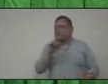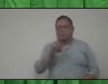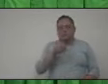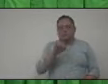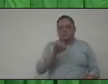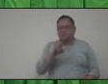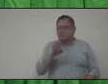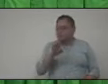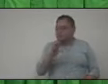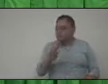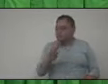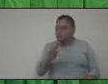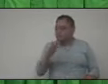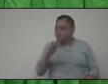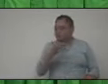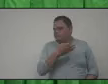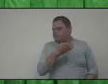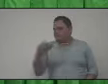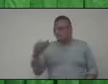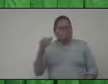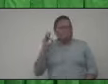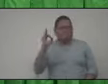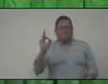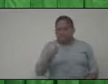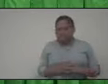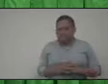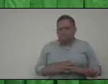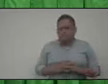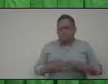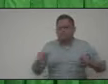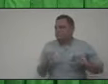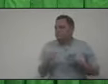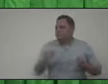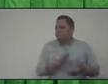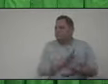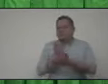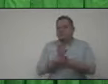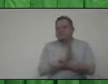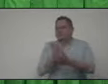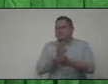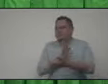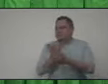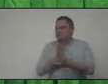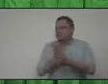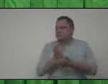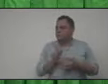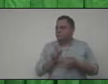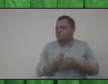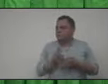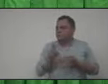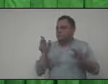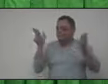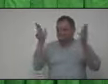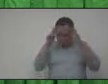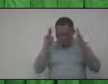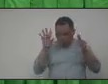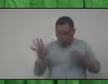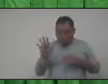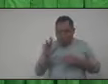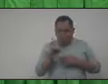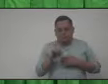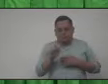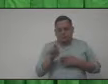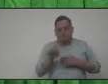sea, Siret es lo máximo, allá es donde fue nuestra reina de belleza Daniela